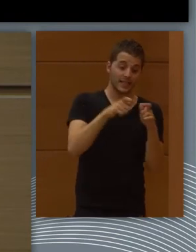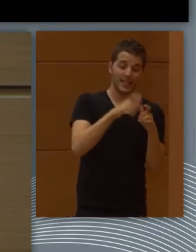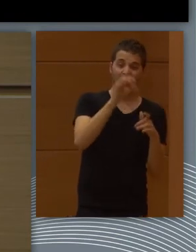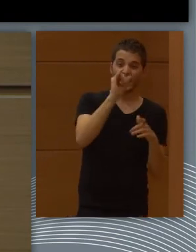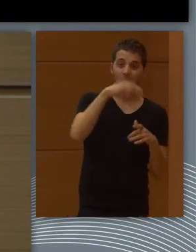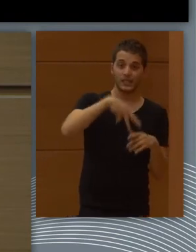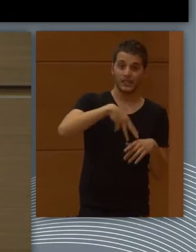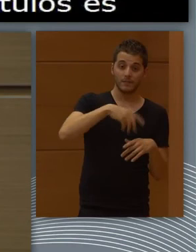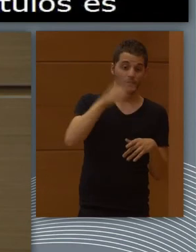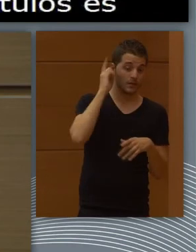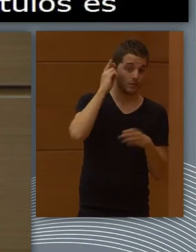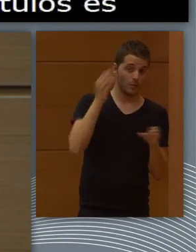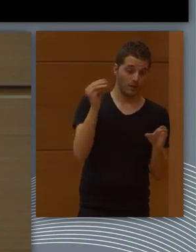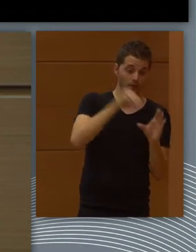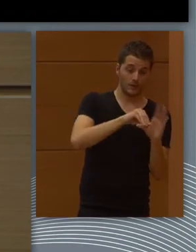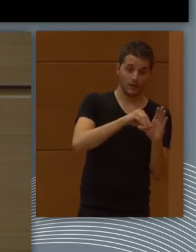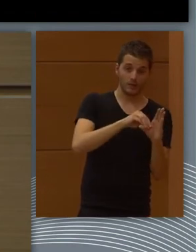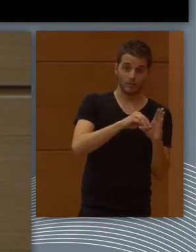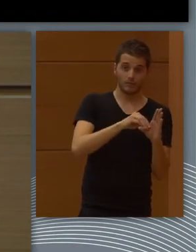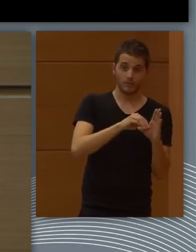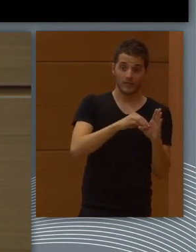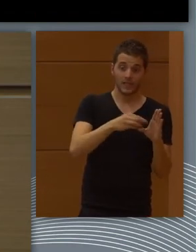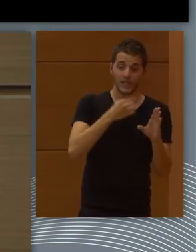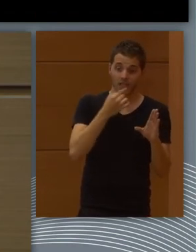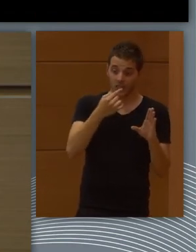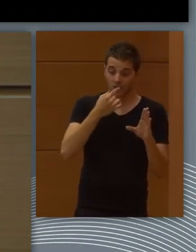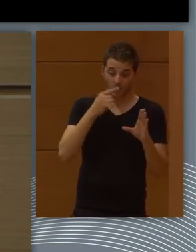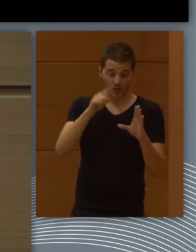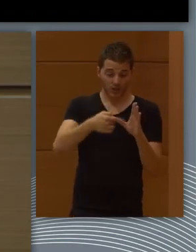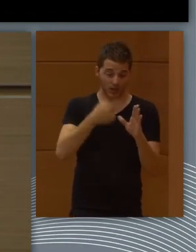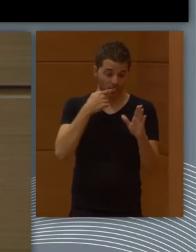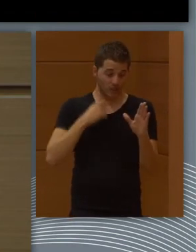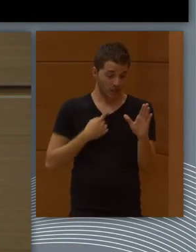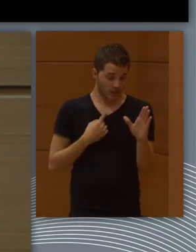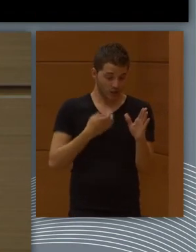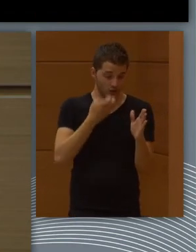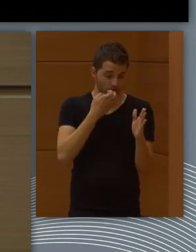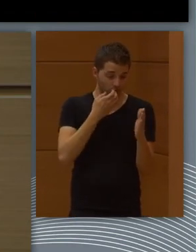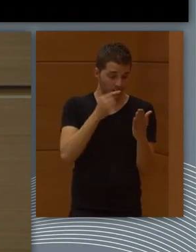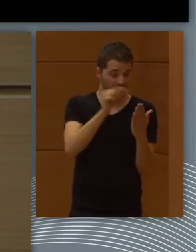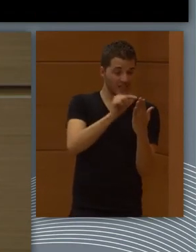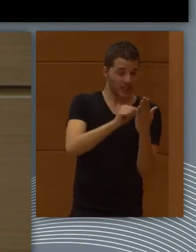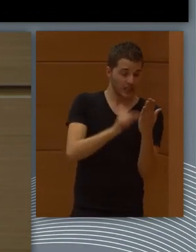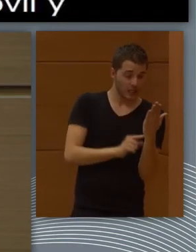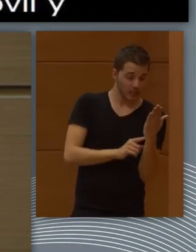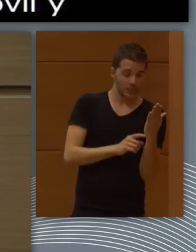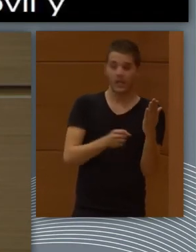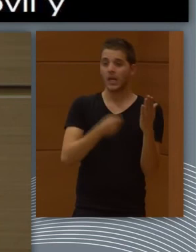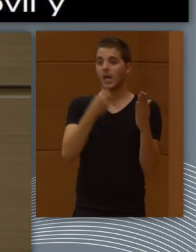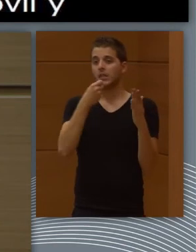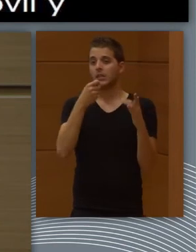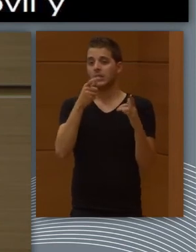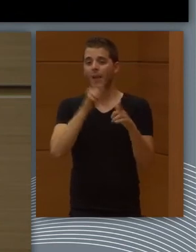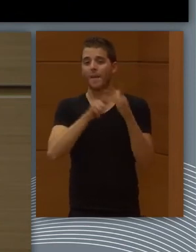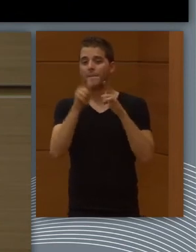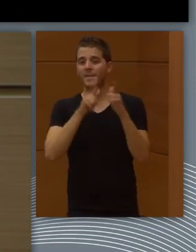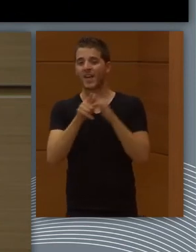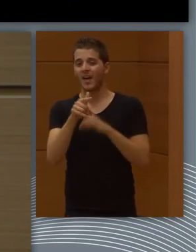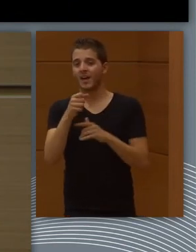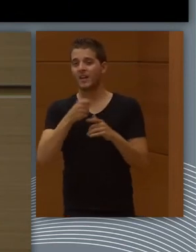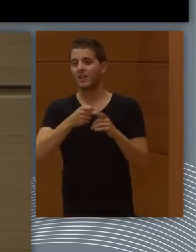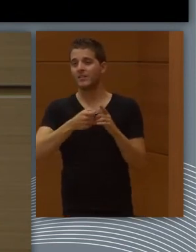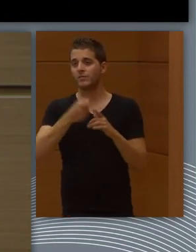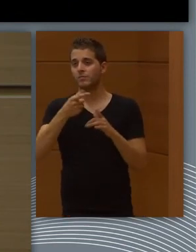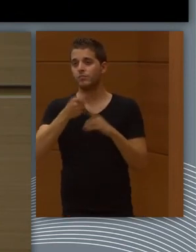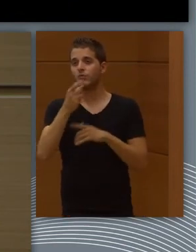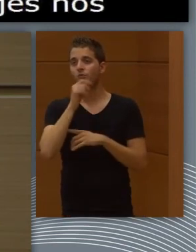el móvil, que es donde se almacena ese título, y poder decirnos sus características, es decir, cuántos viajes nos quedan, cuál es la fecha